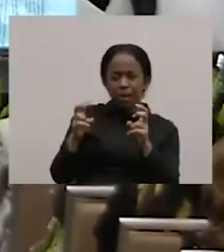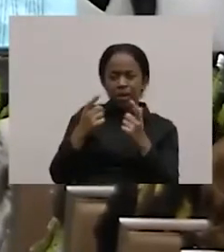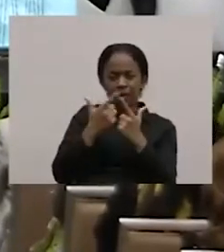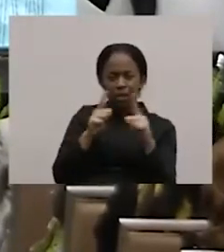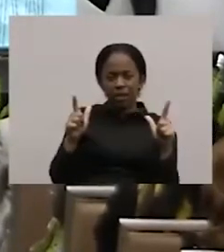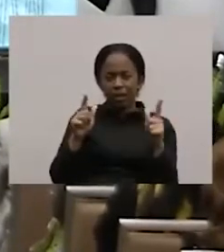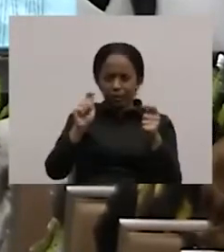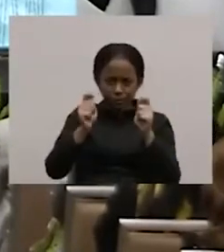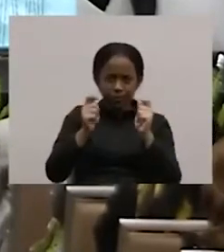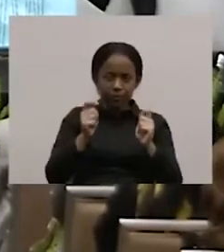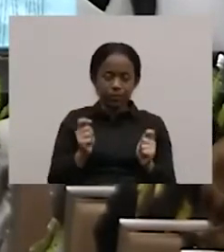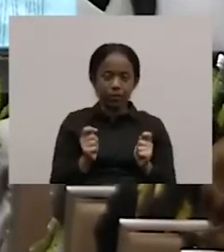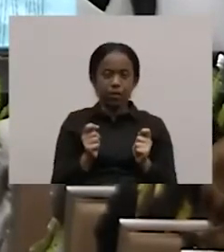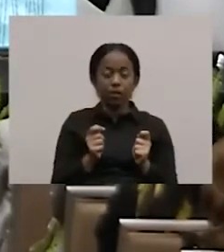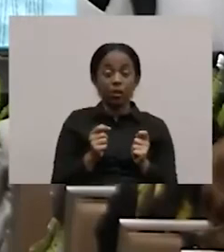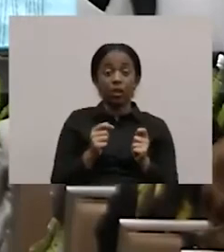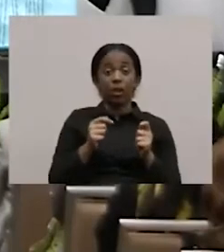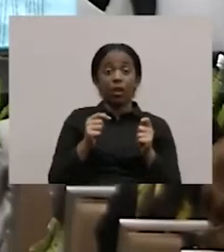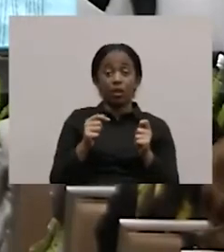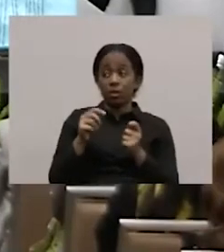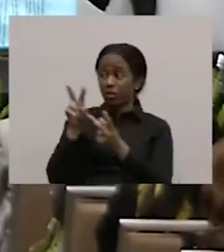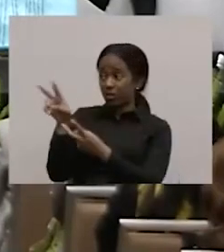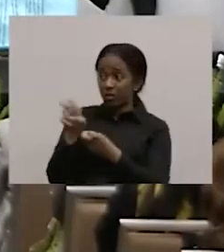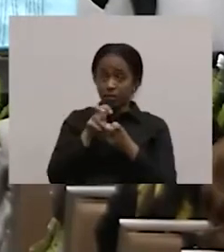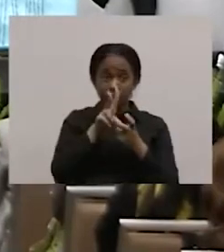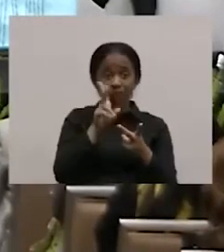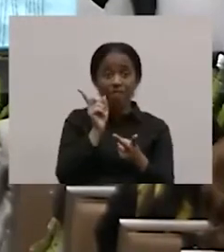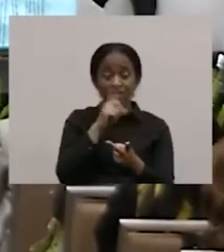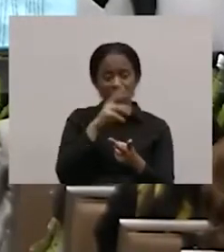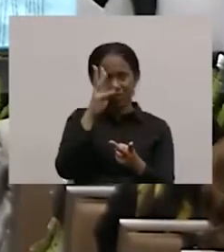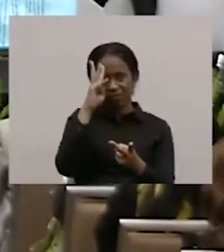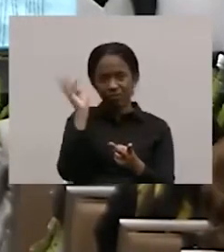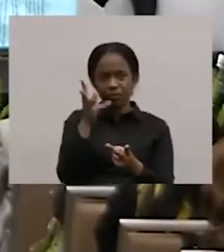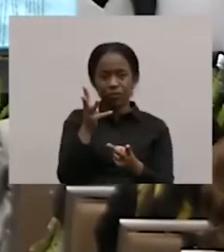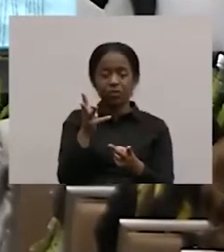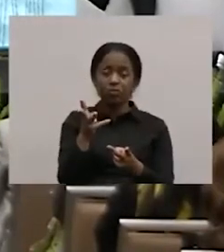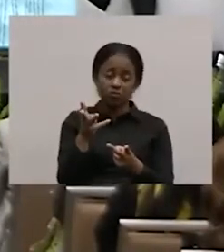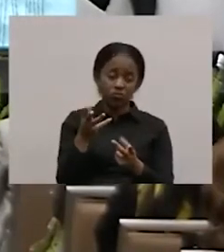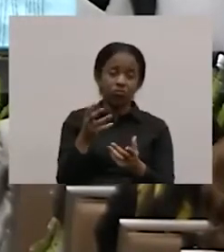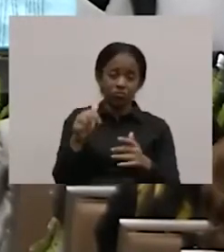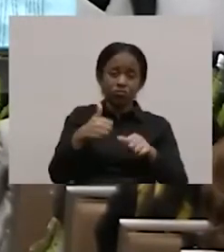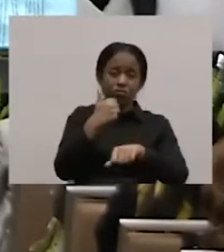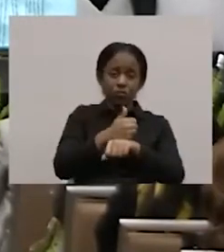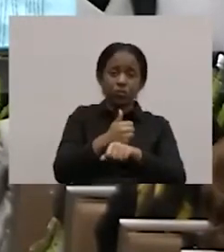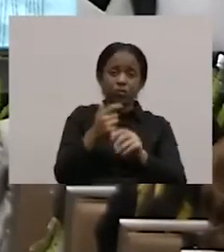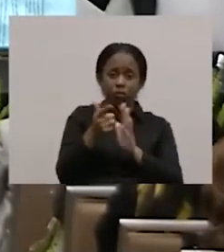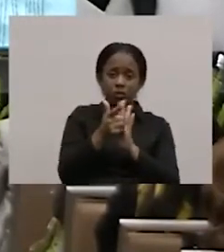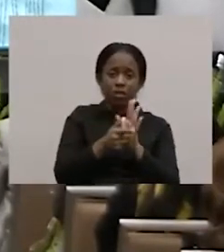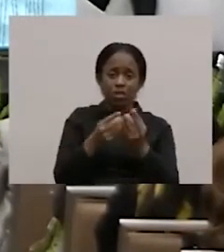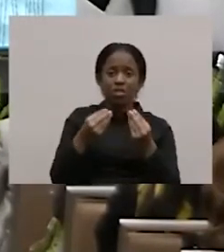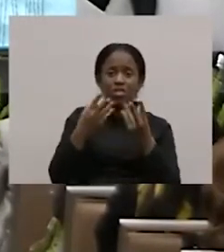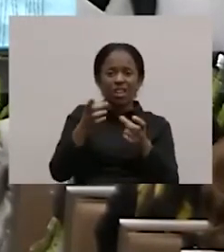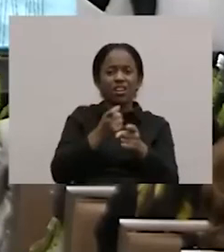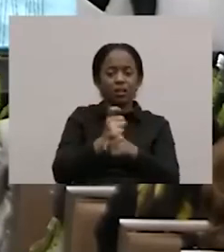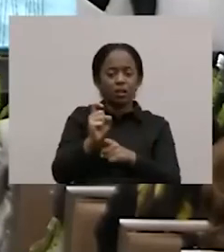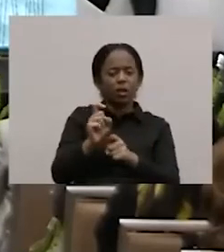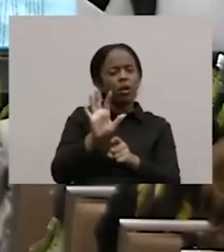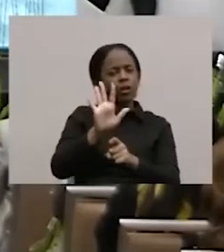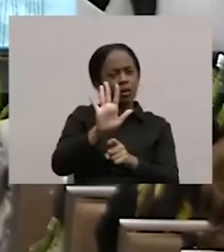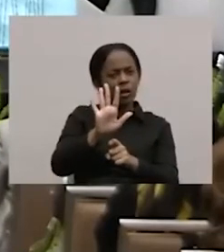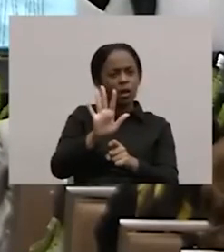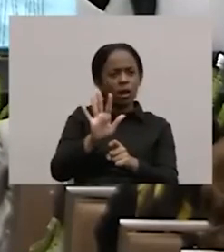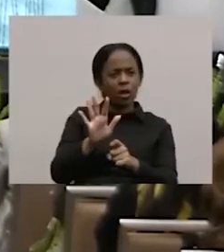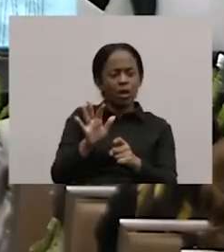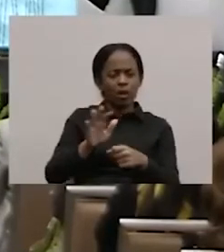de educación. O sea, un mensaje falso que tú divulgas ya está penado si genera un daño. Ahora, ¿qué ocurrió durante